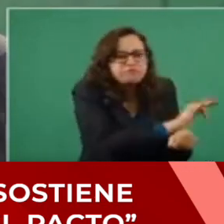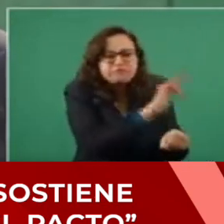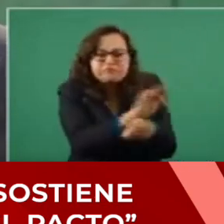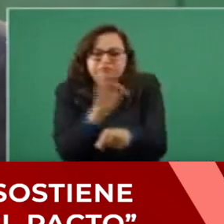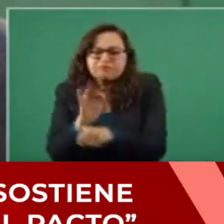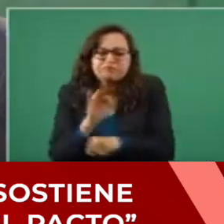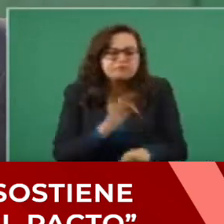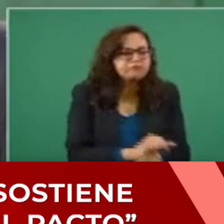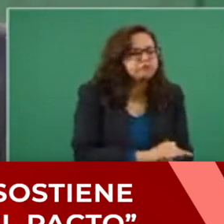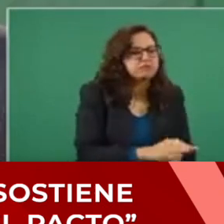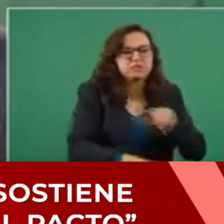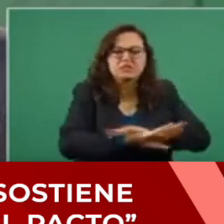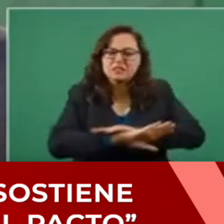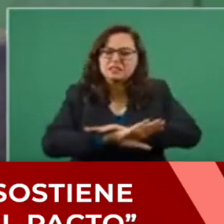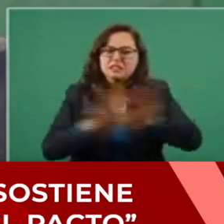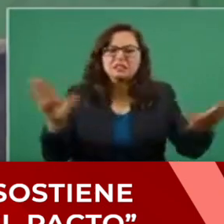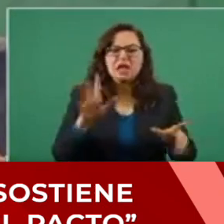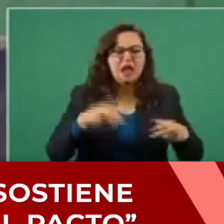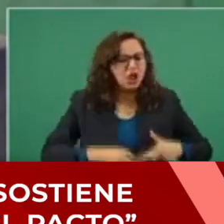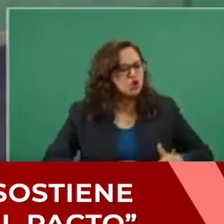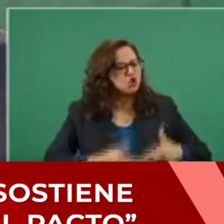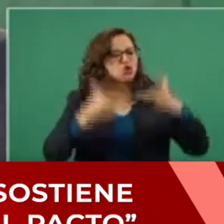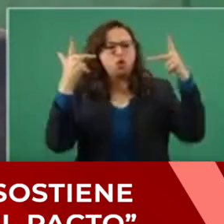apoyando a los hombres. Ah.